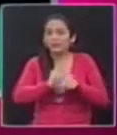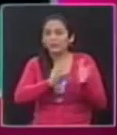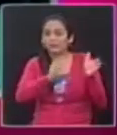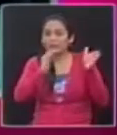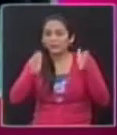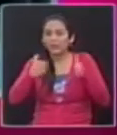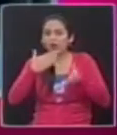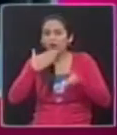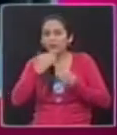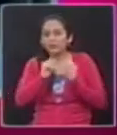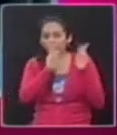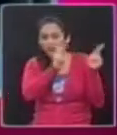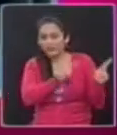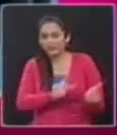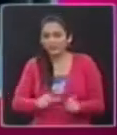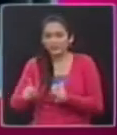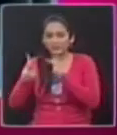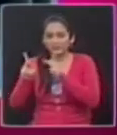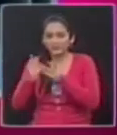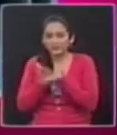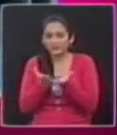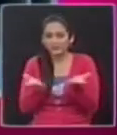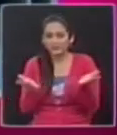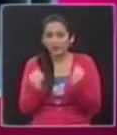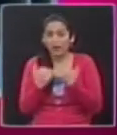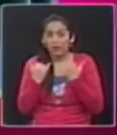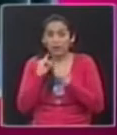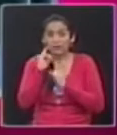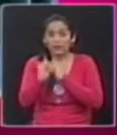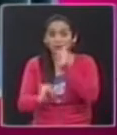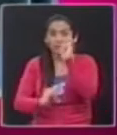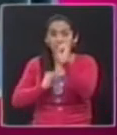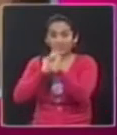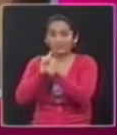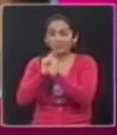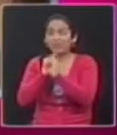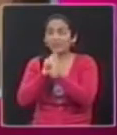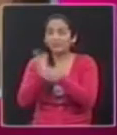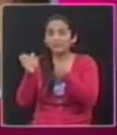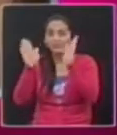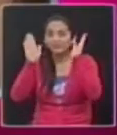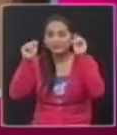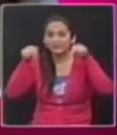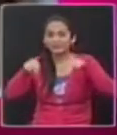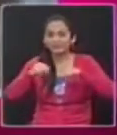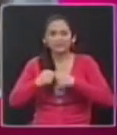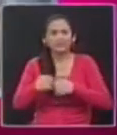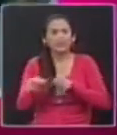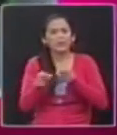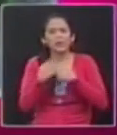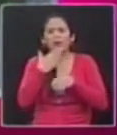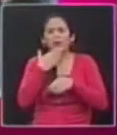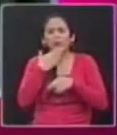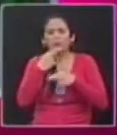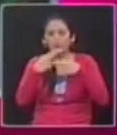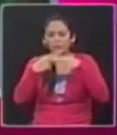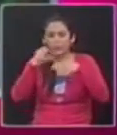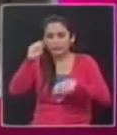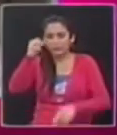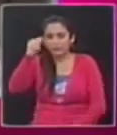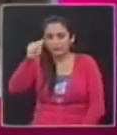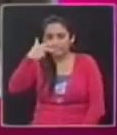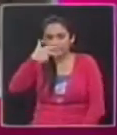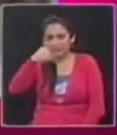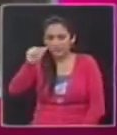ya trascendió las fronteras nacionales. Ahora, ¿qué significa Sacha, Juan Carlos? Sacha es una